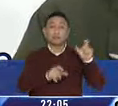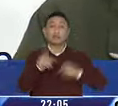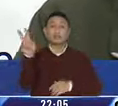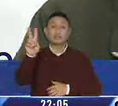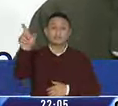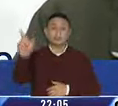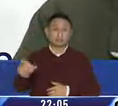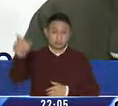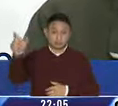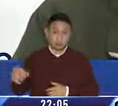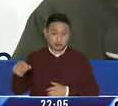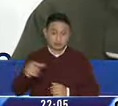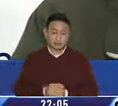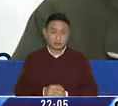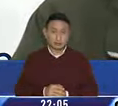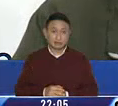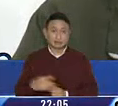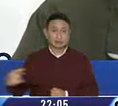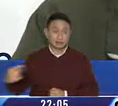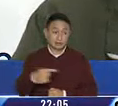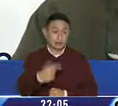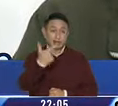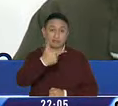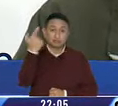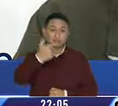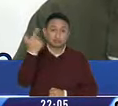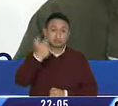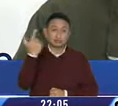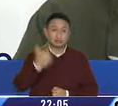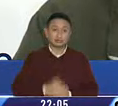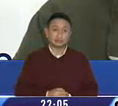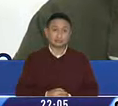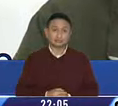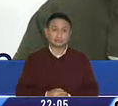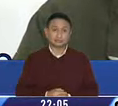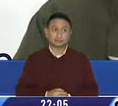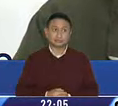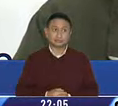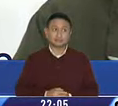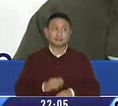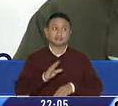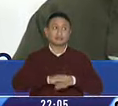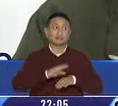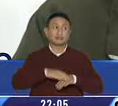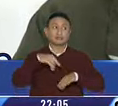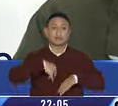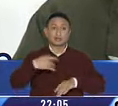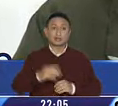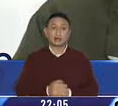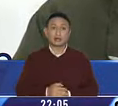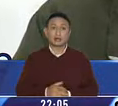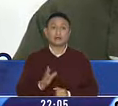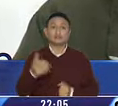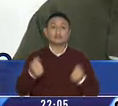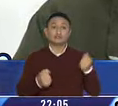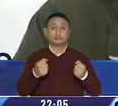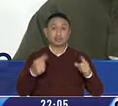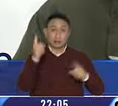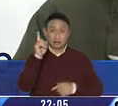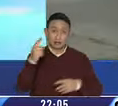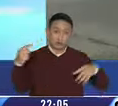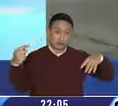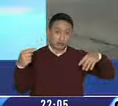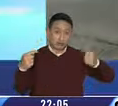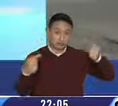venezolanos reciben a bala a nuestro equipo, producto de lo cual el vehículo presenta varios impactos de